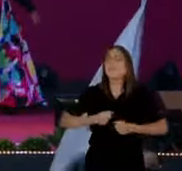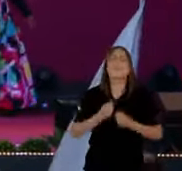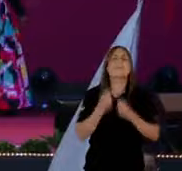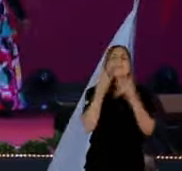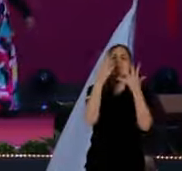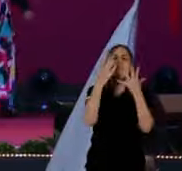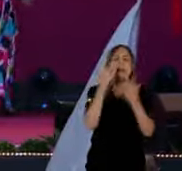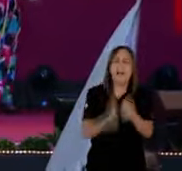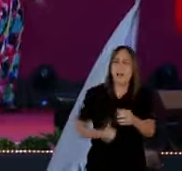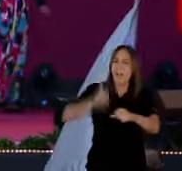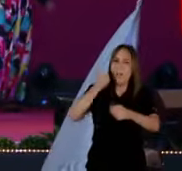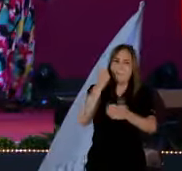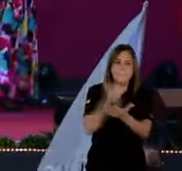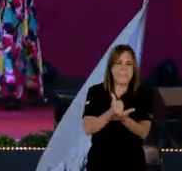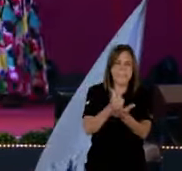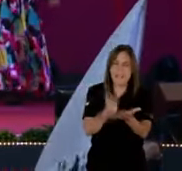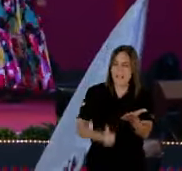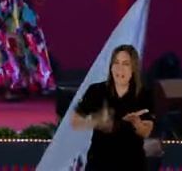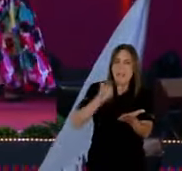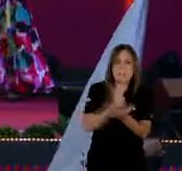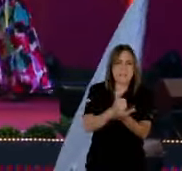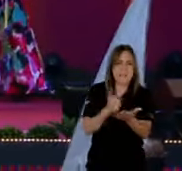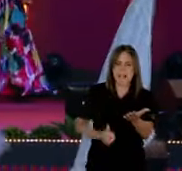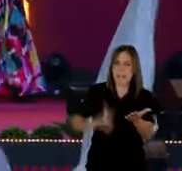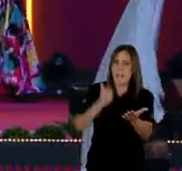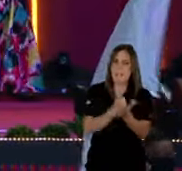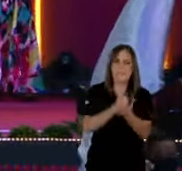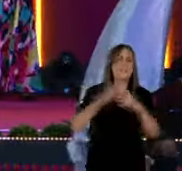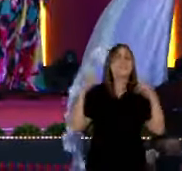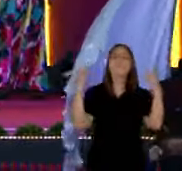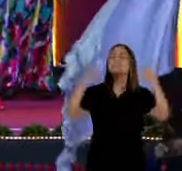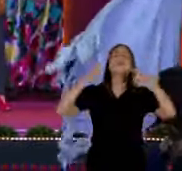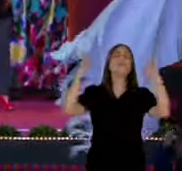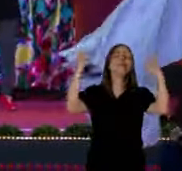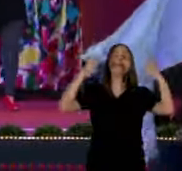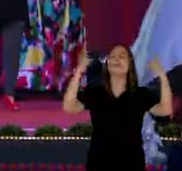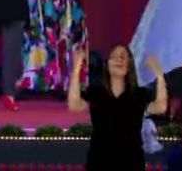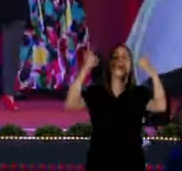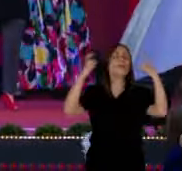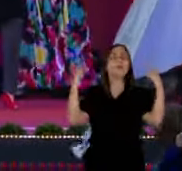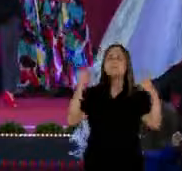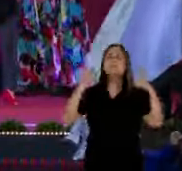amén. Alguien que celebre, alguien que celebre.